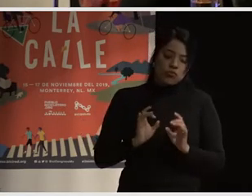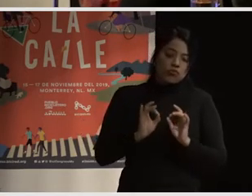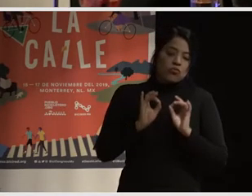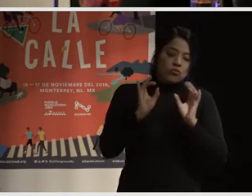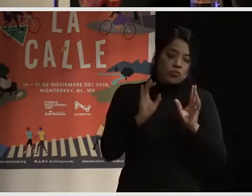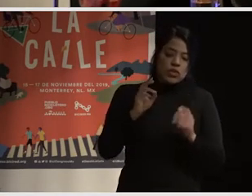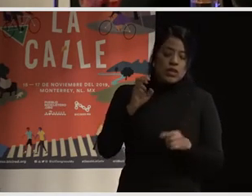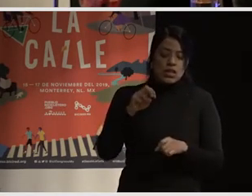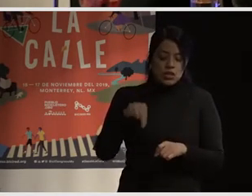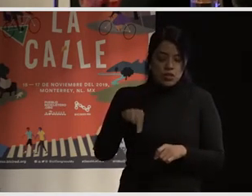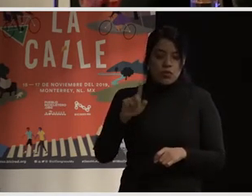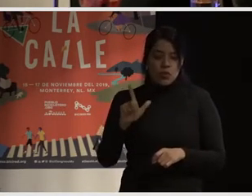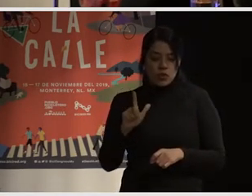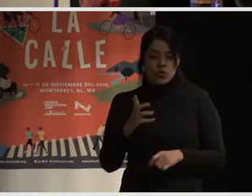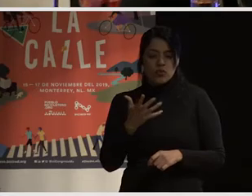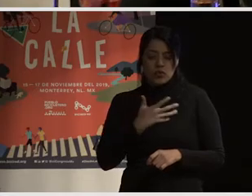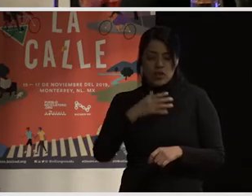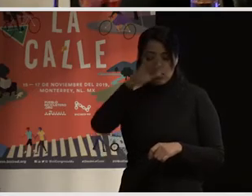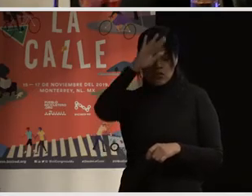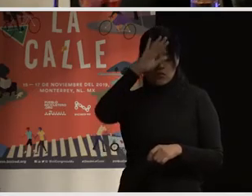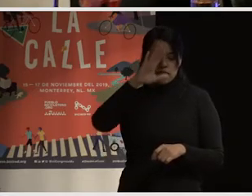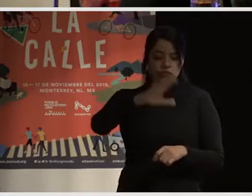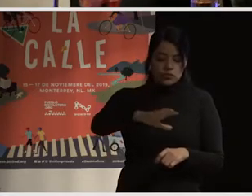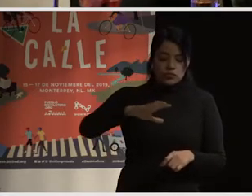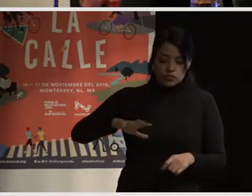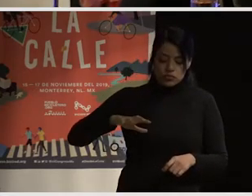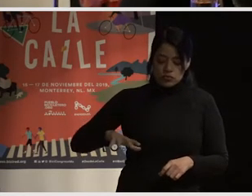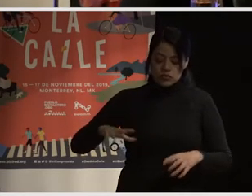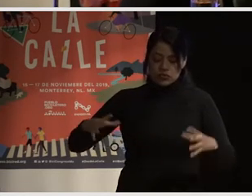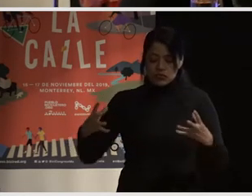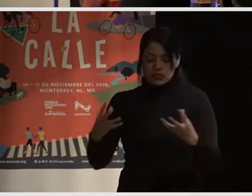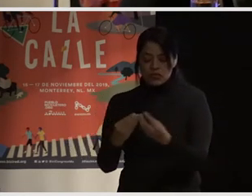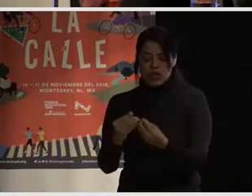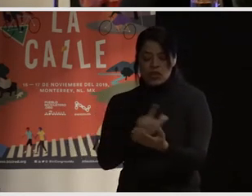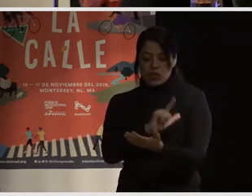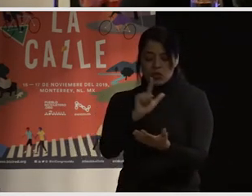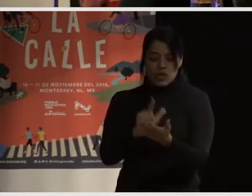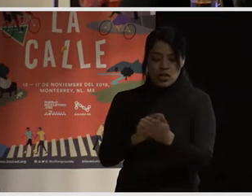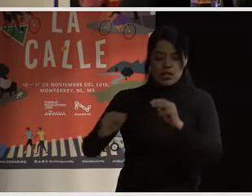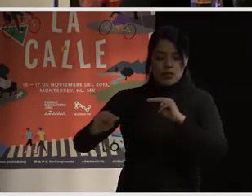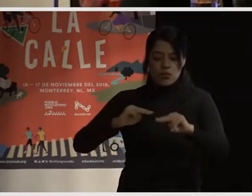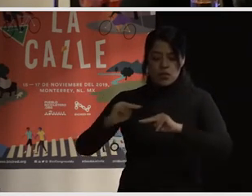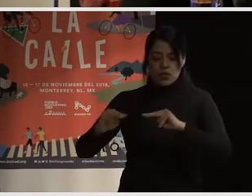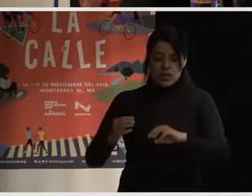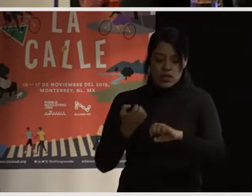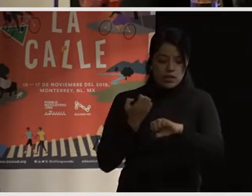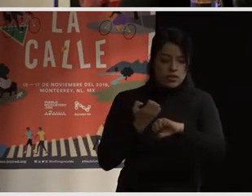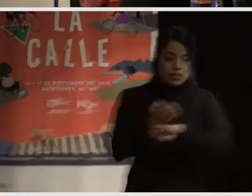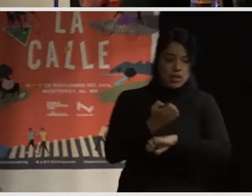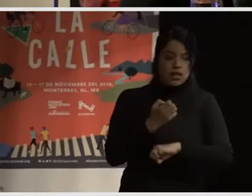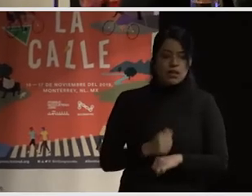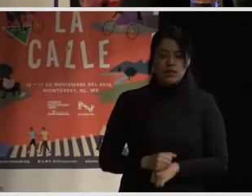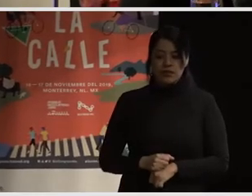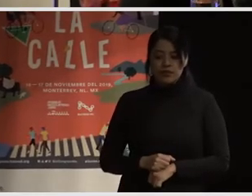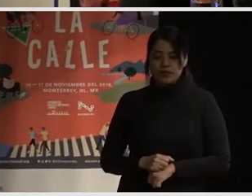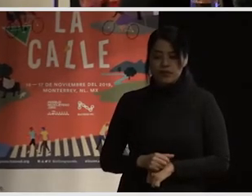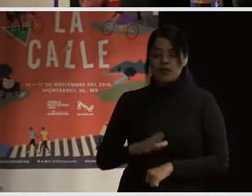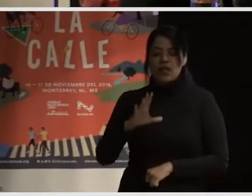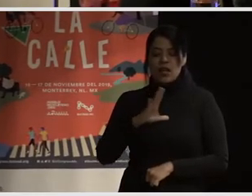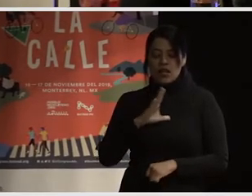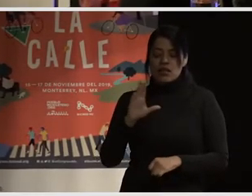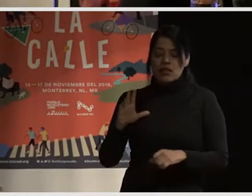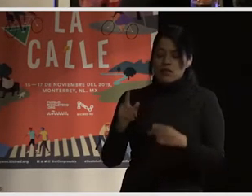el estado de nuevo léon el área metropolitana de monterrey que tiene que ver con una ley de movilidad estatal en donde precisamente hay